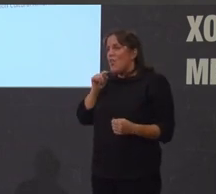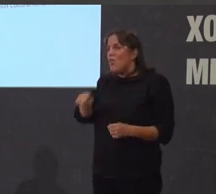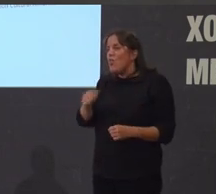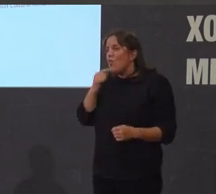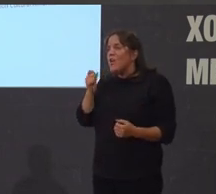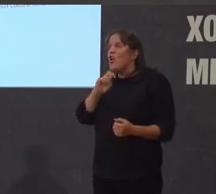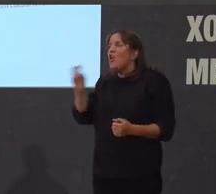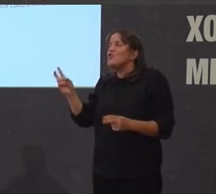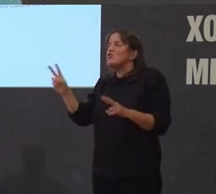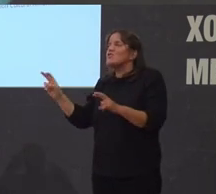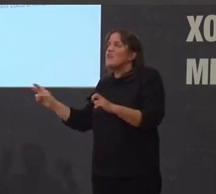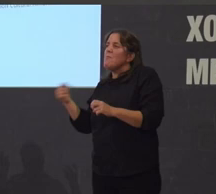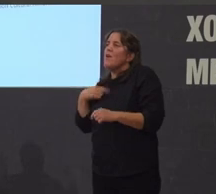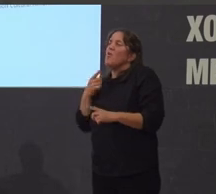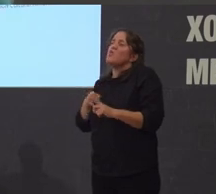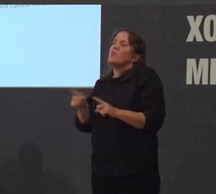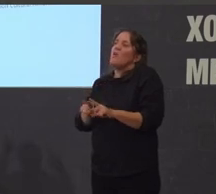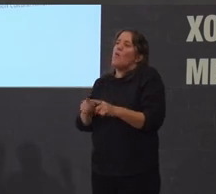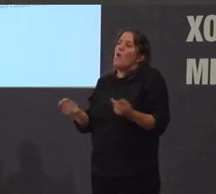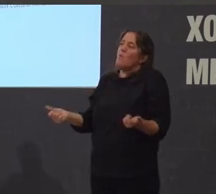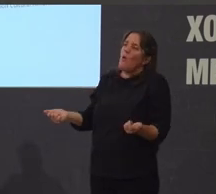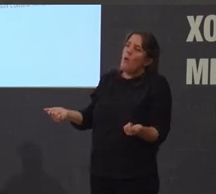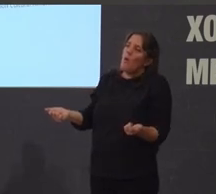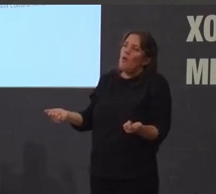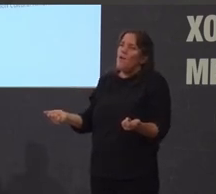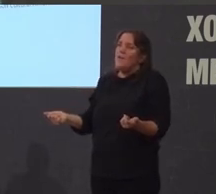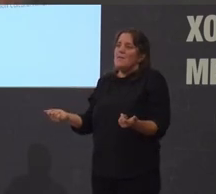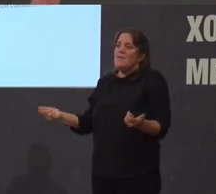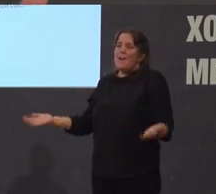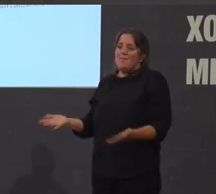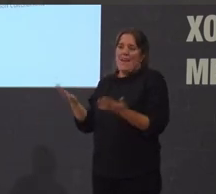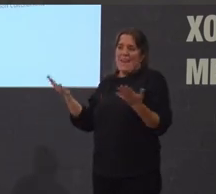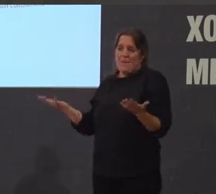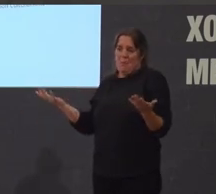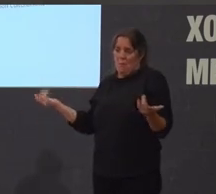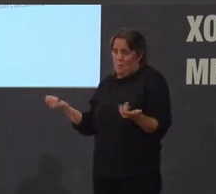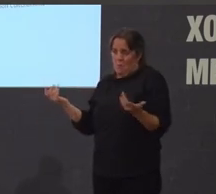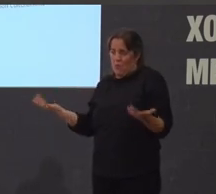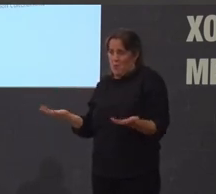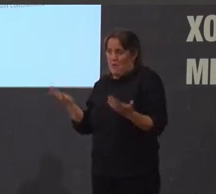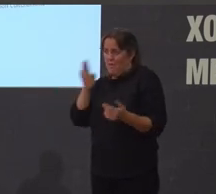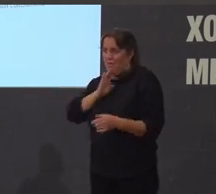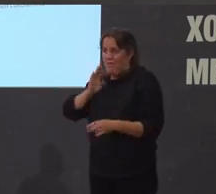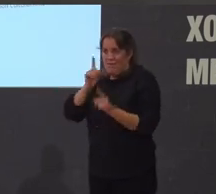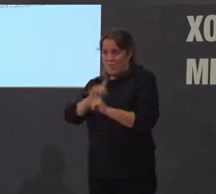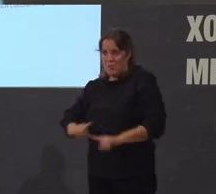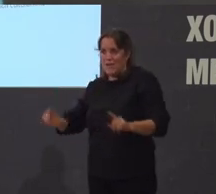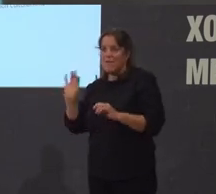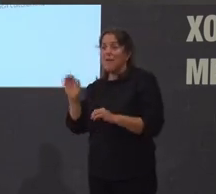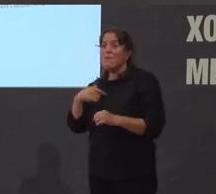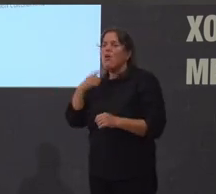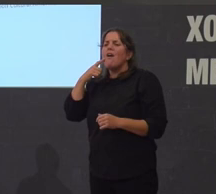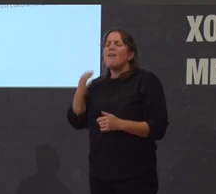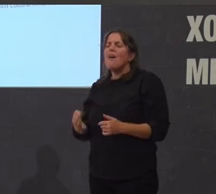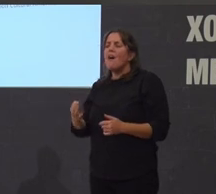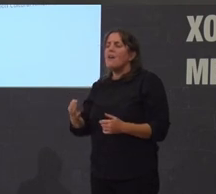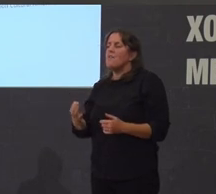a ver utilizamos un poco para para animar en contarlo pero que de verdad nunca